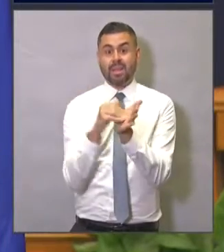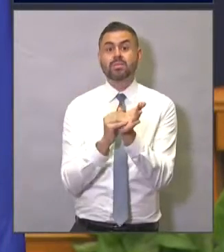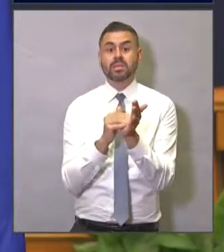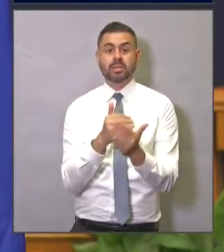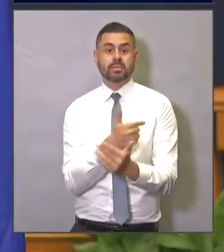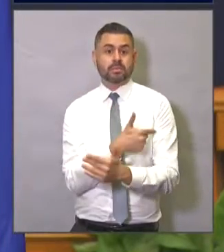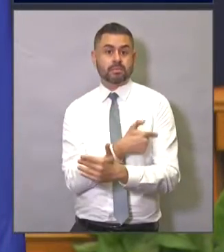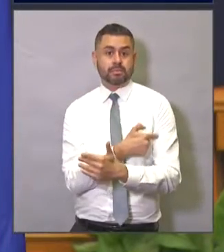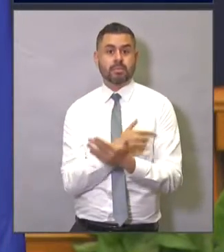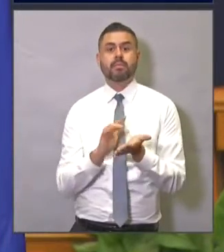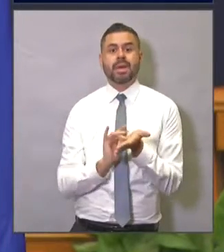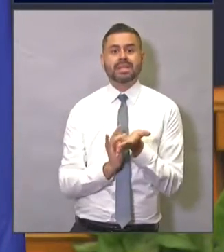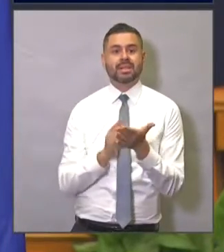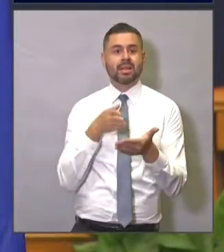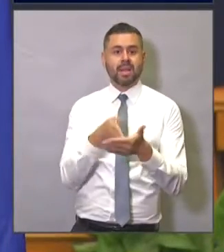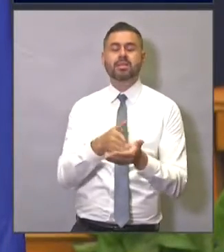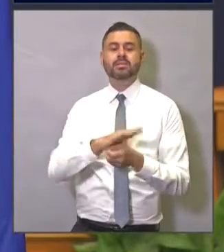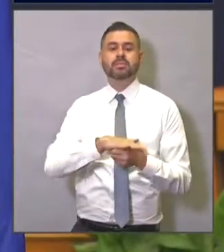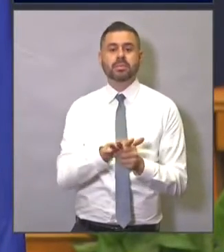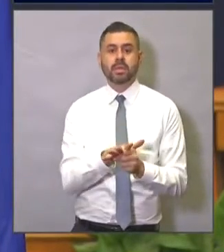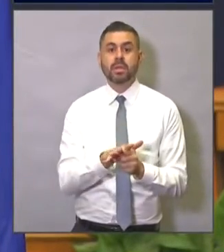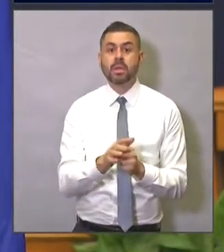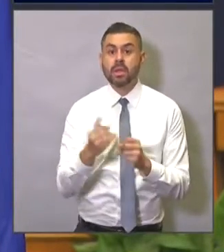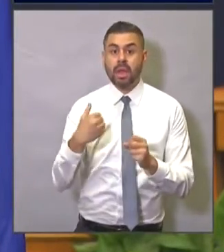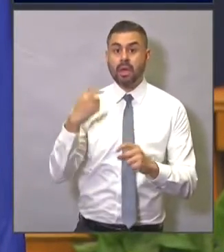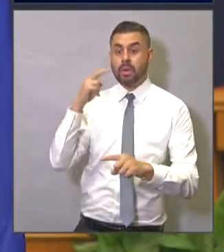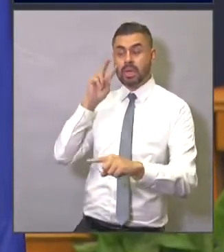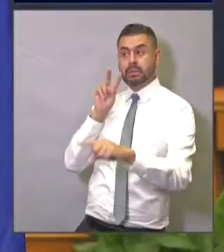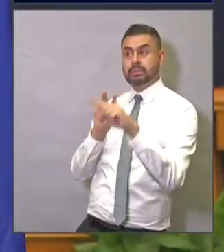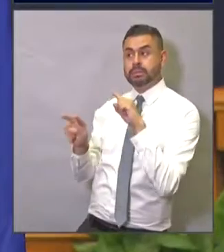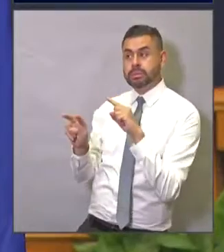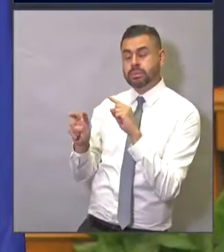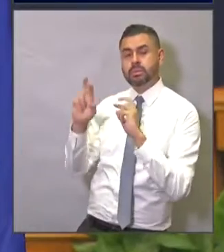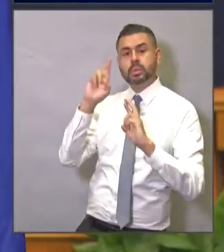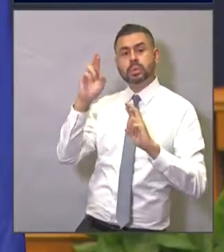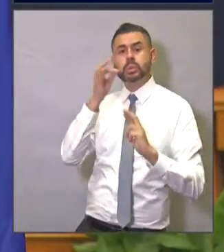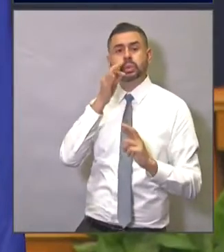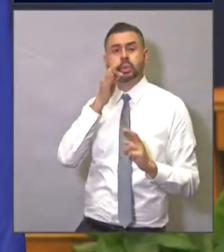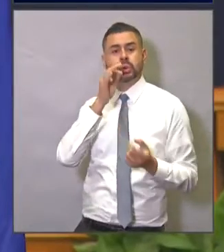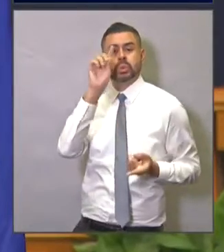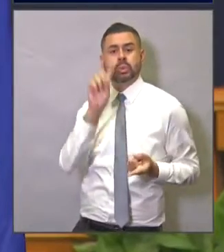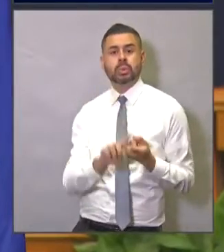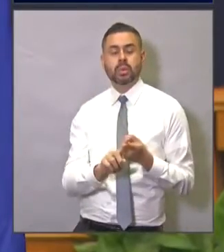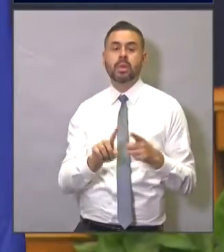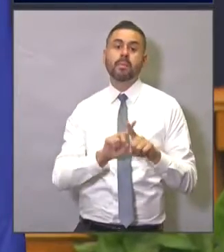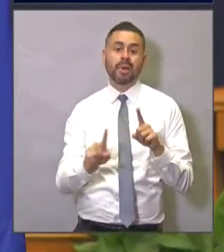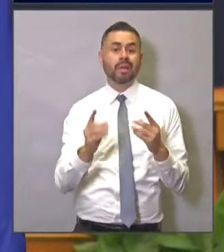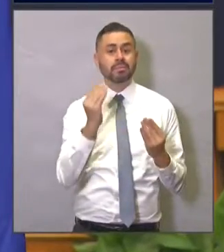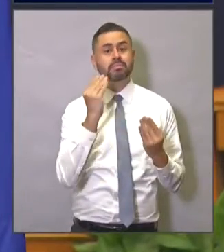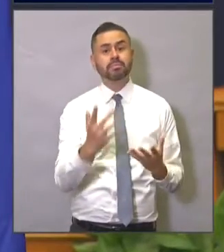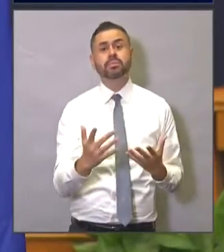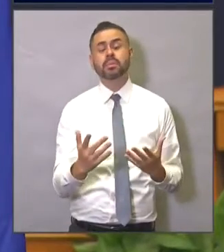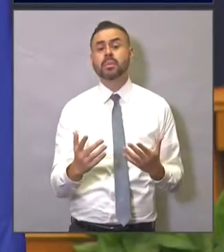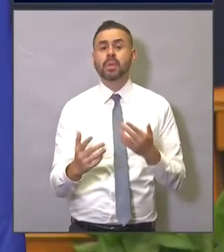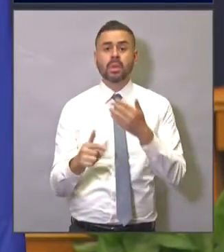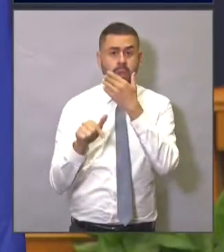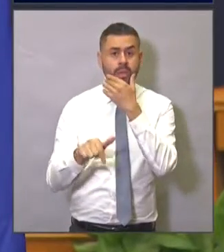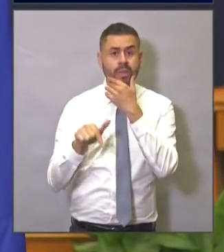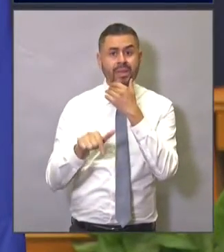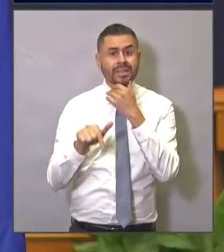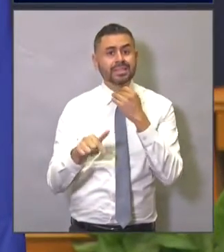ahora está a la vista de salir. Pero les quiero decir que esta